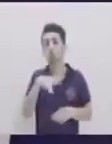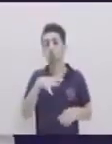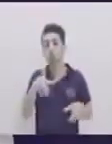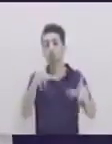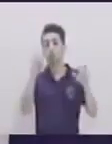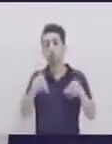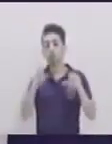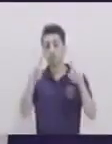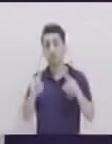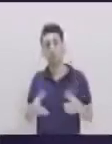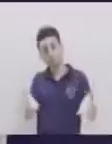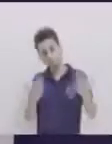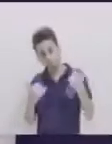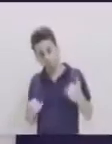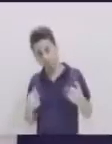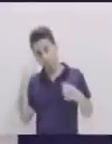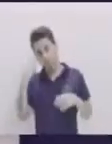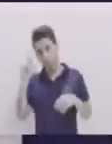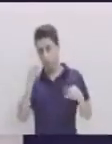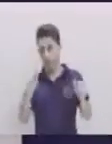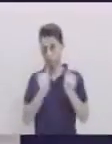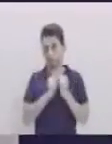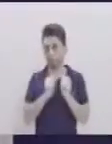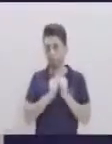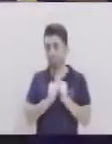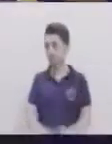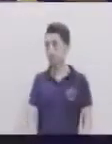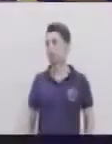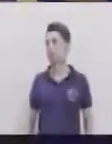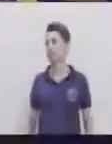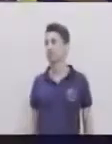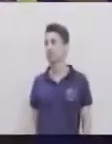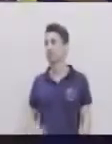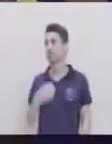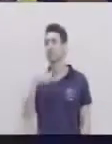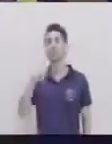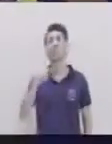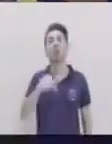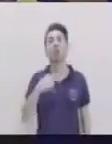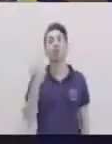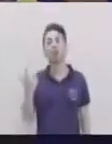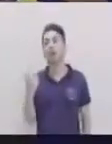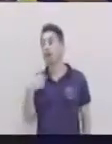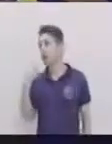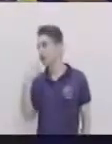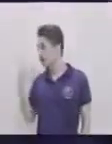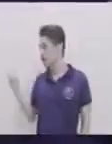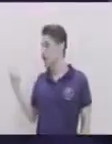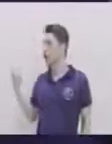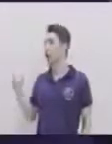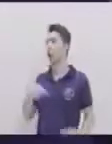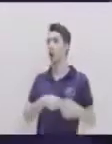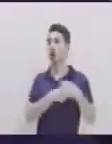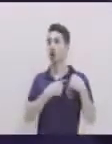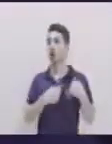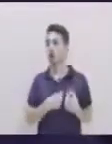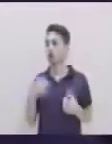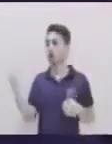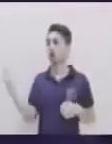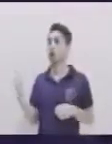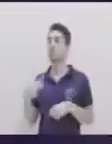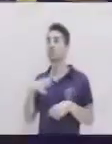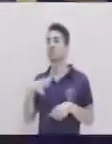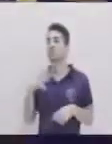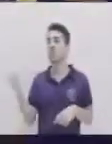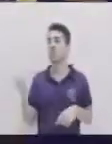con discapacidad, tráela, también puede aprender con nosotros. Bueno, hoy comenzaremos con el corazón. Este es un corazón de